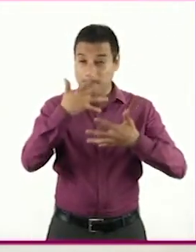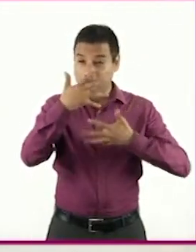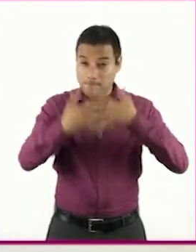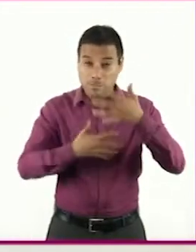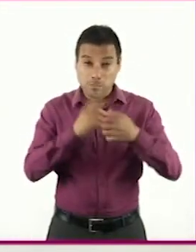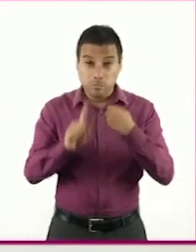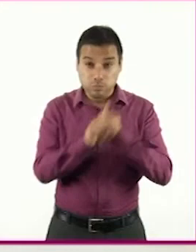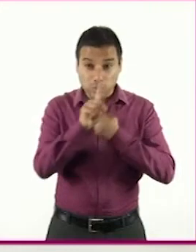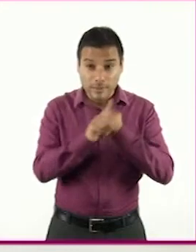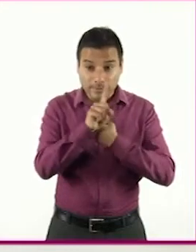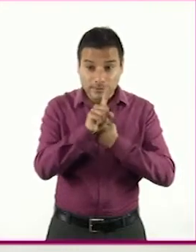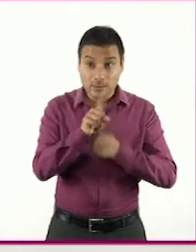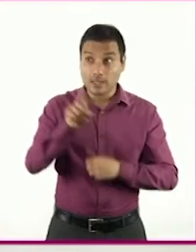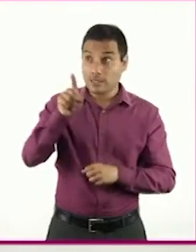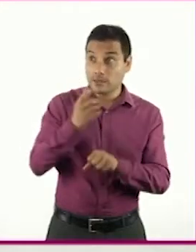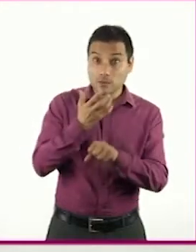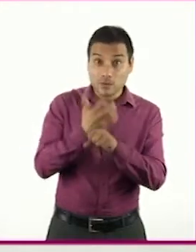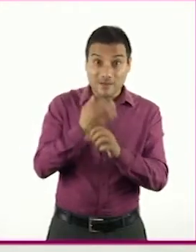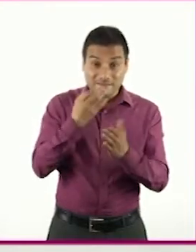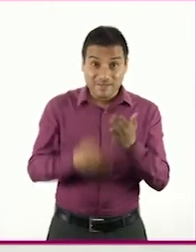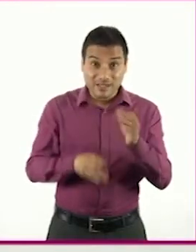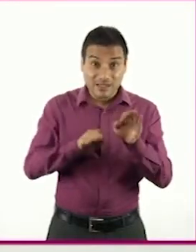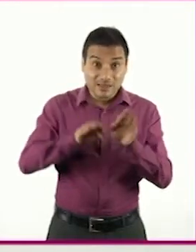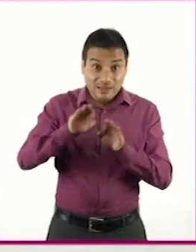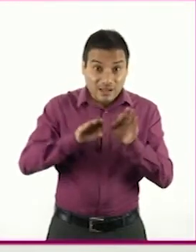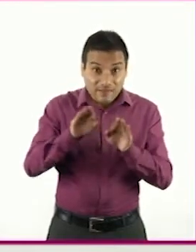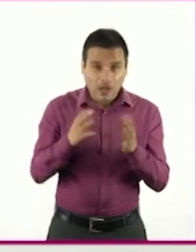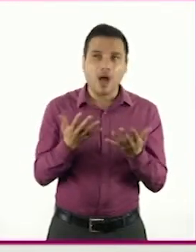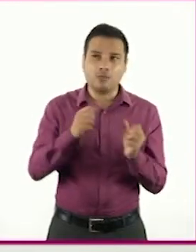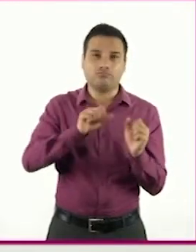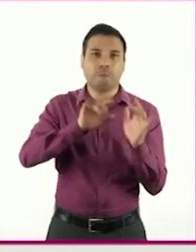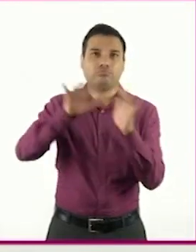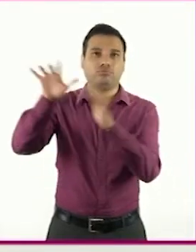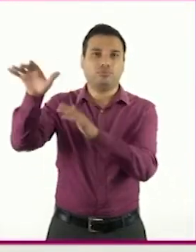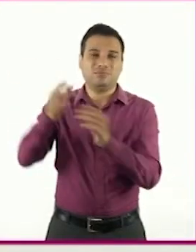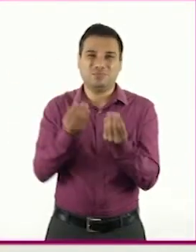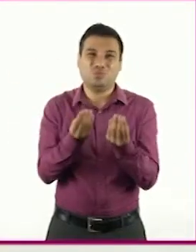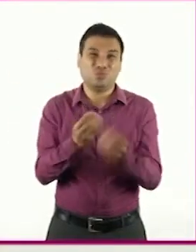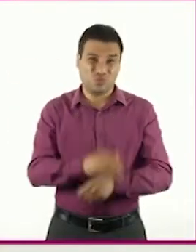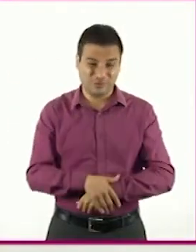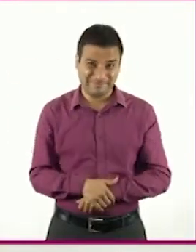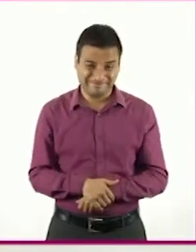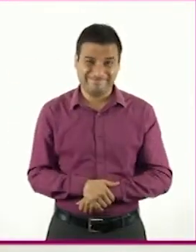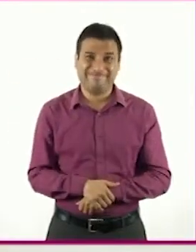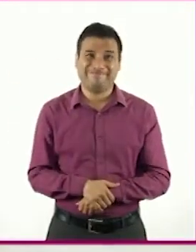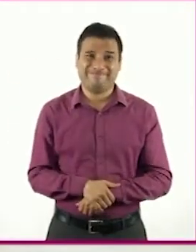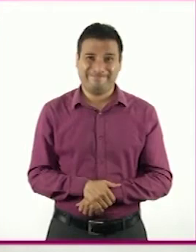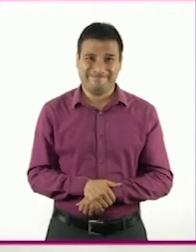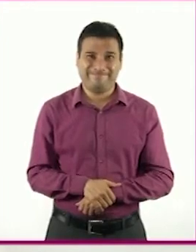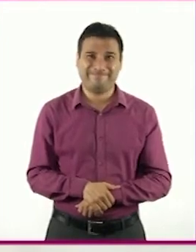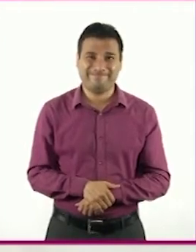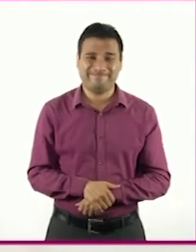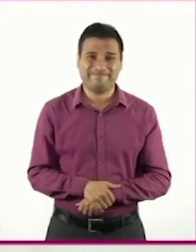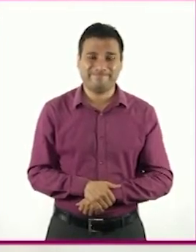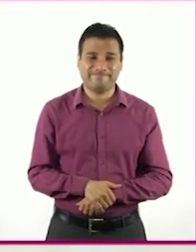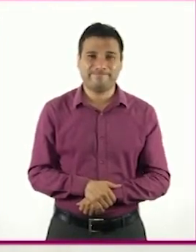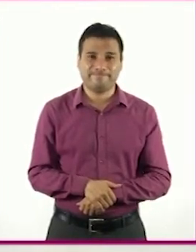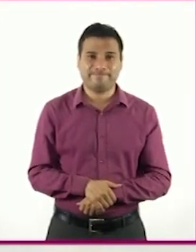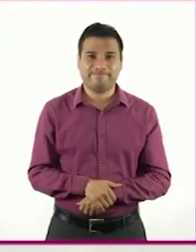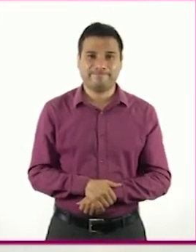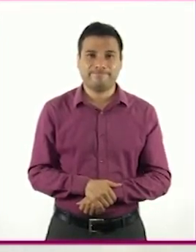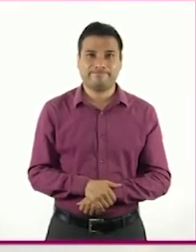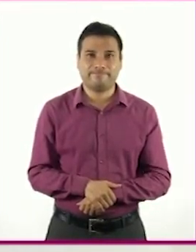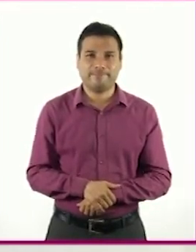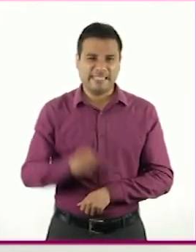la demanda de mano de obra en los Estados Unidos de América que la migración de mexicanos se intensificó en diferentes momentos